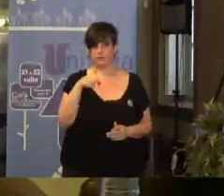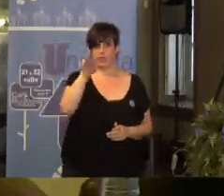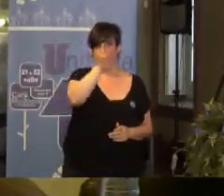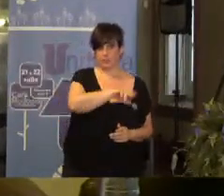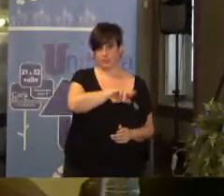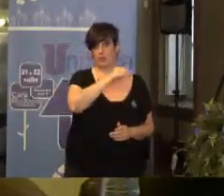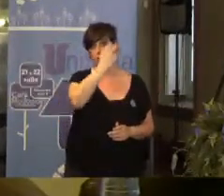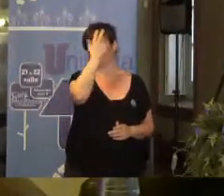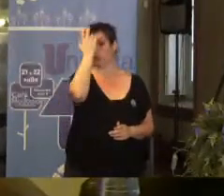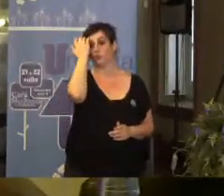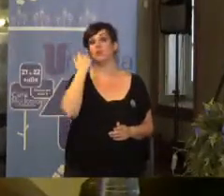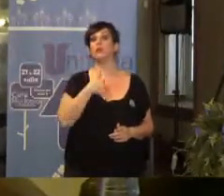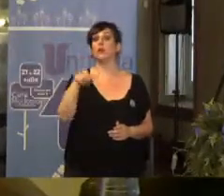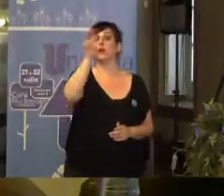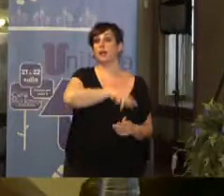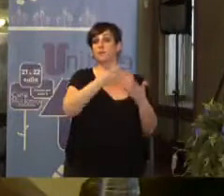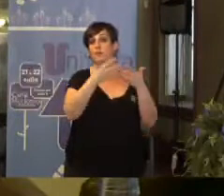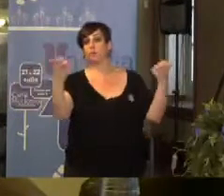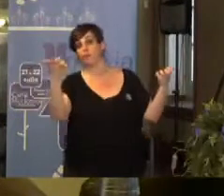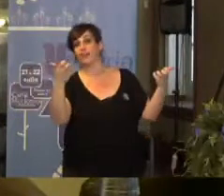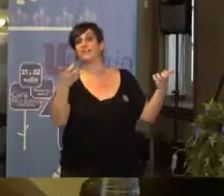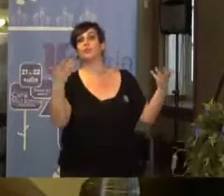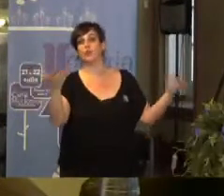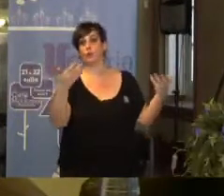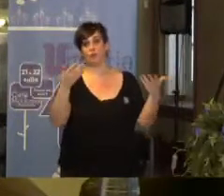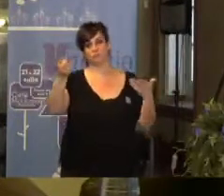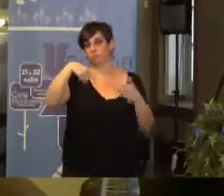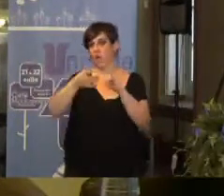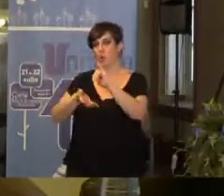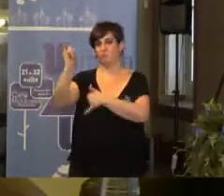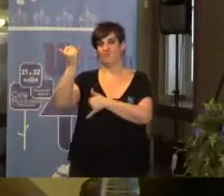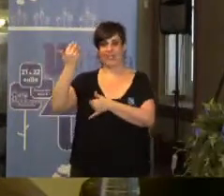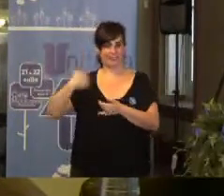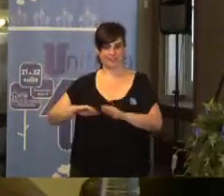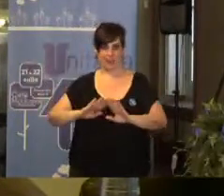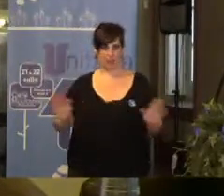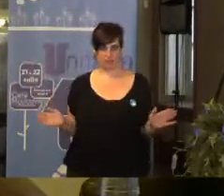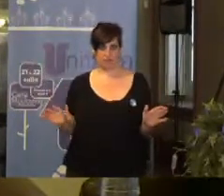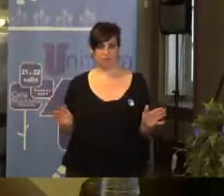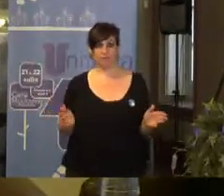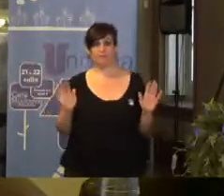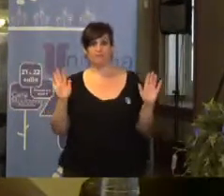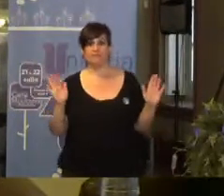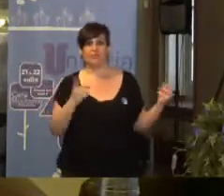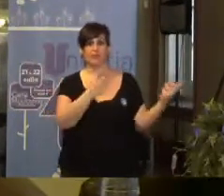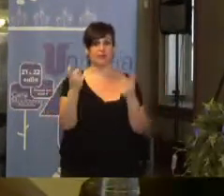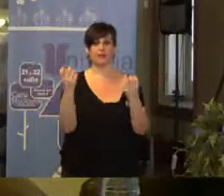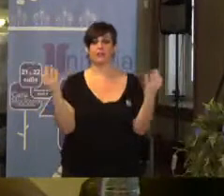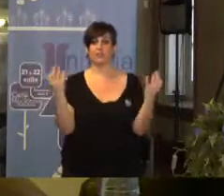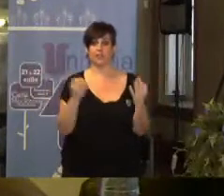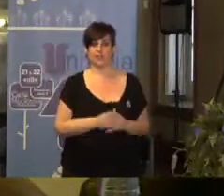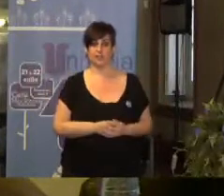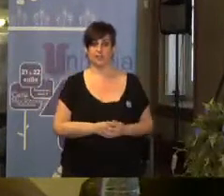o slogan de hai que votalos xa, non? Hai que votalos xa. Pero para iso é necesario que,